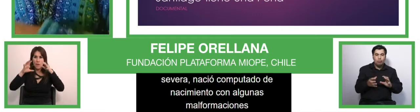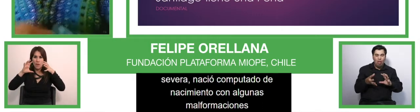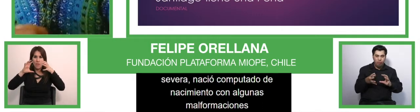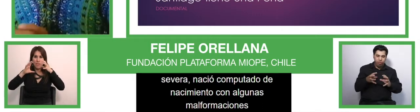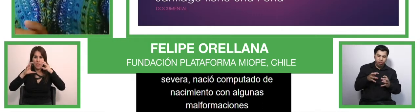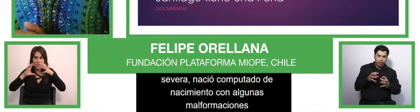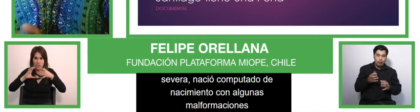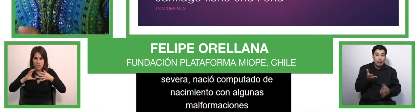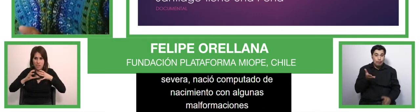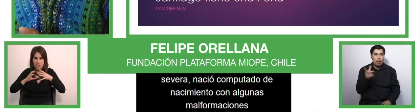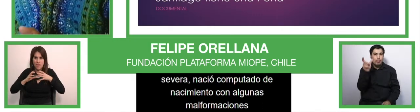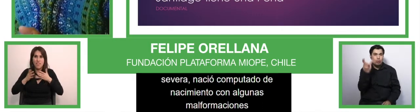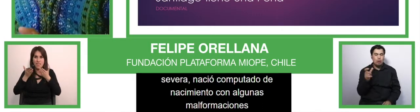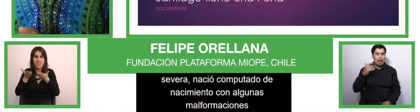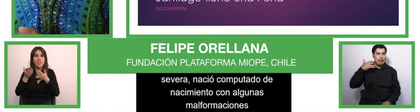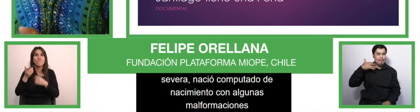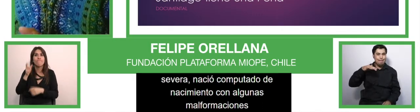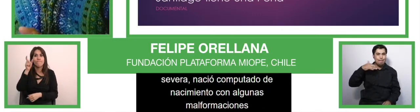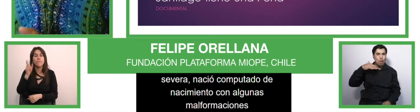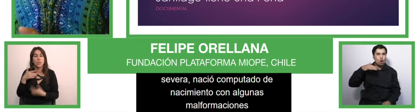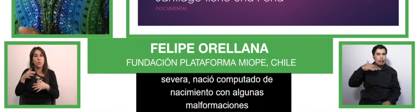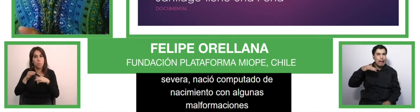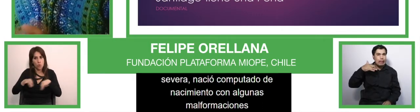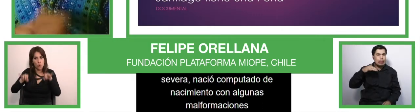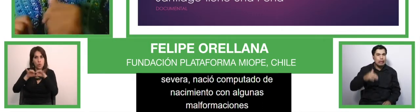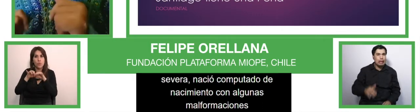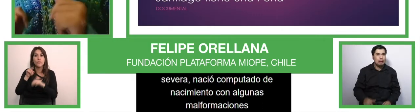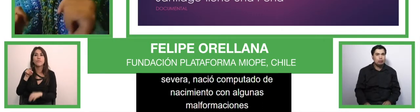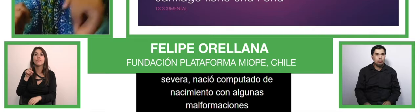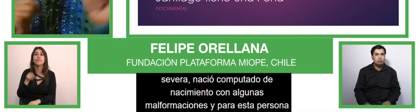súper importante que no